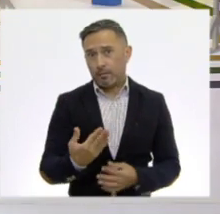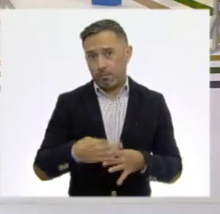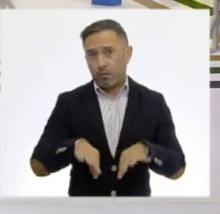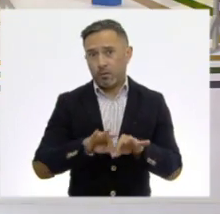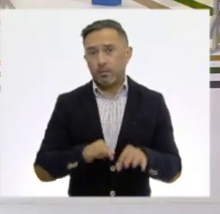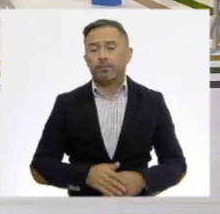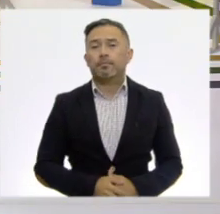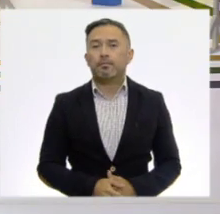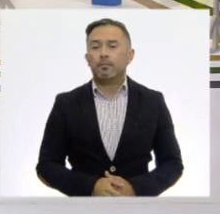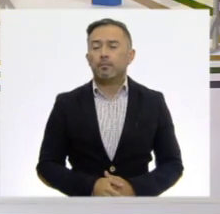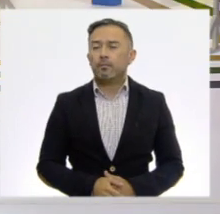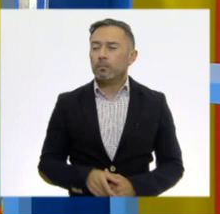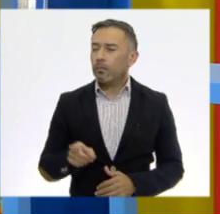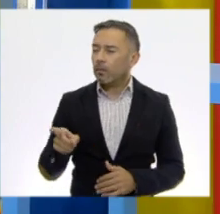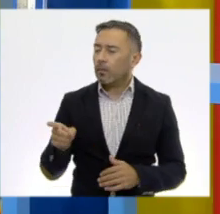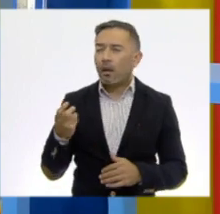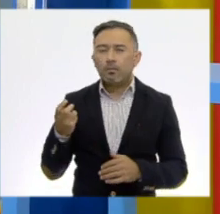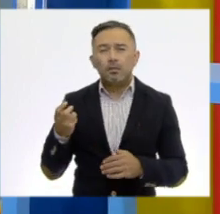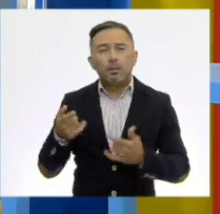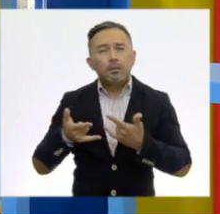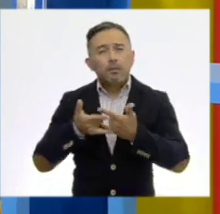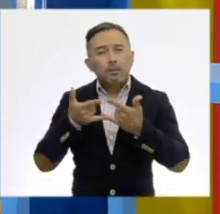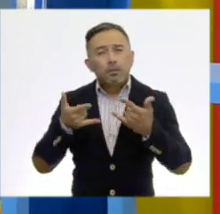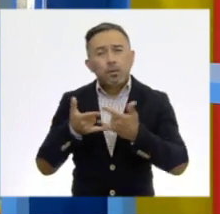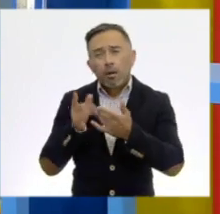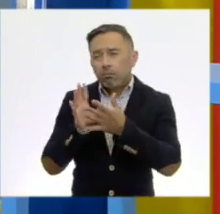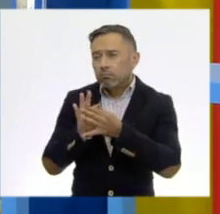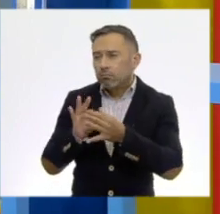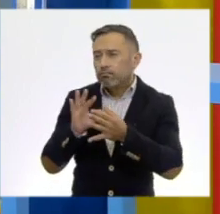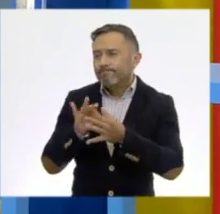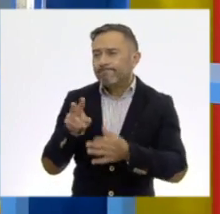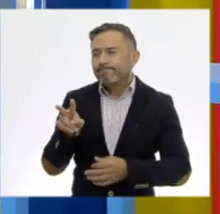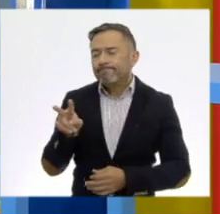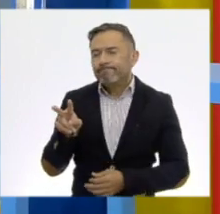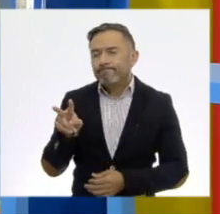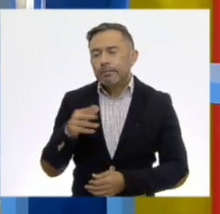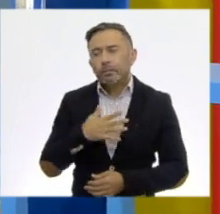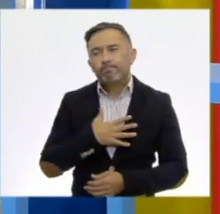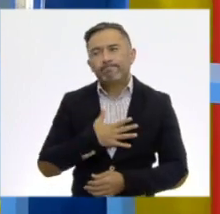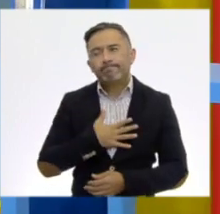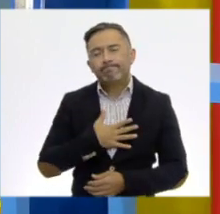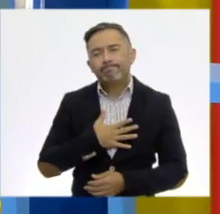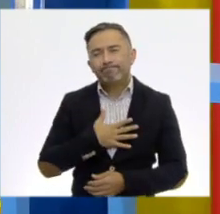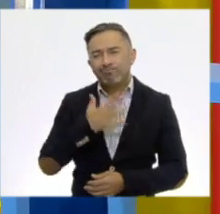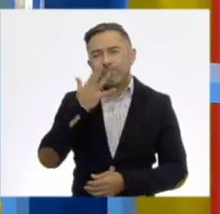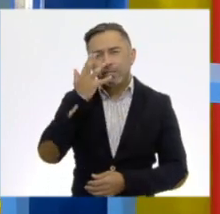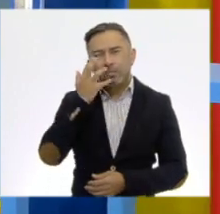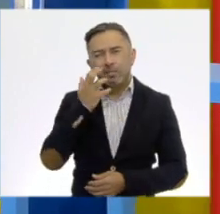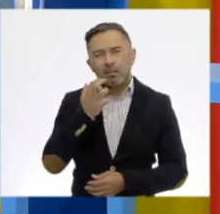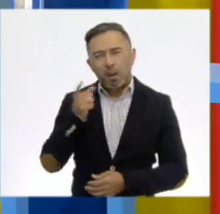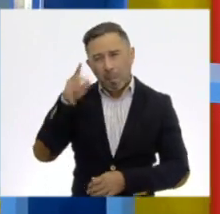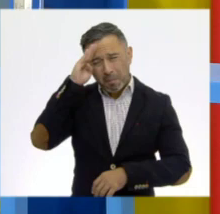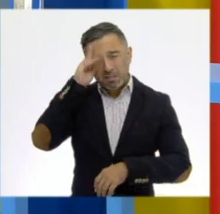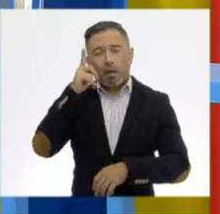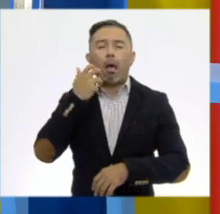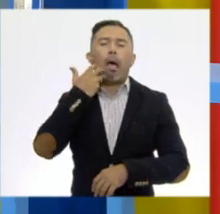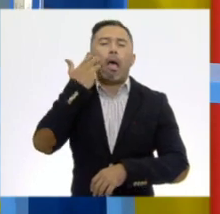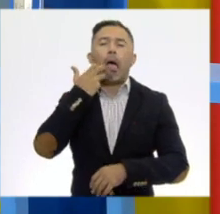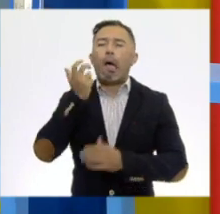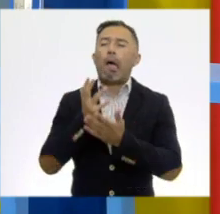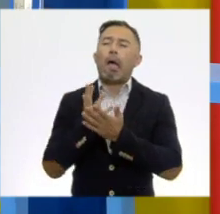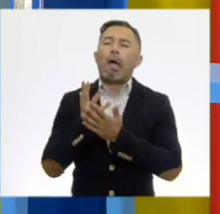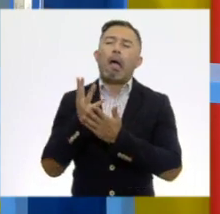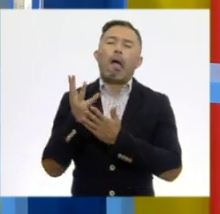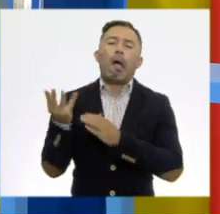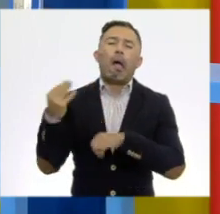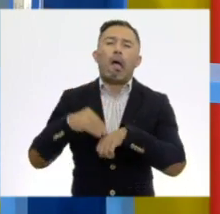Qué triste escuchar una historia como esta, si podríamos pensar que está exagerada, pero la verdad es que no. Se vive esto